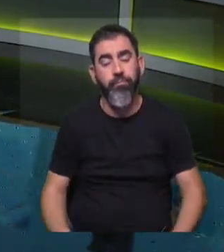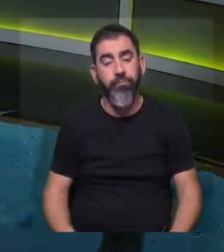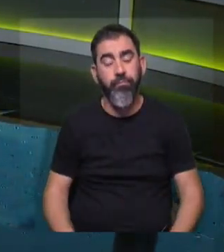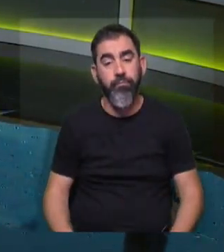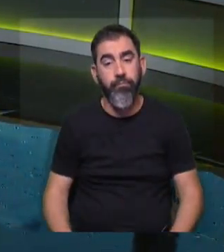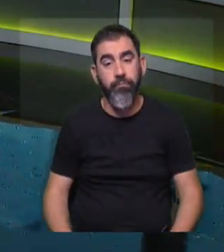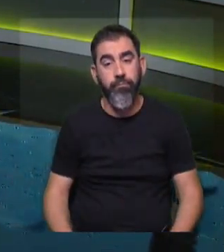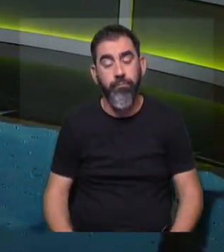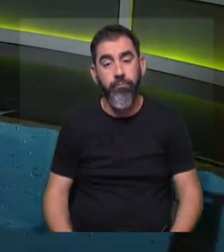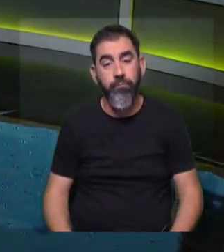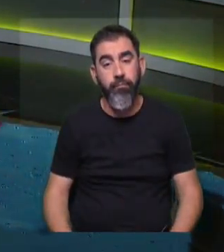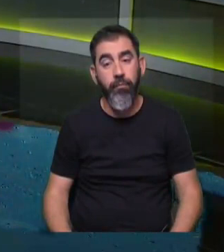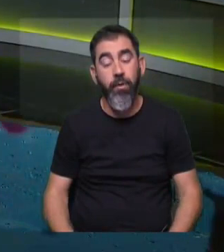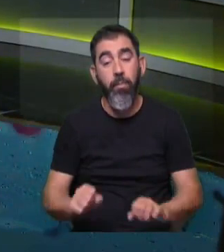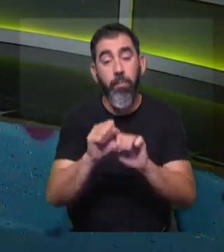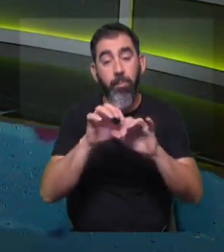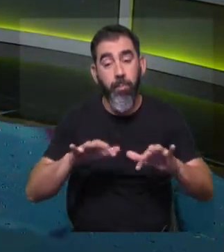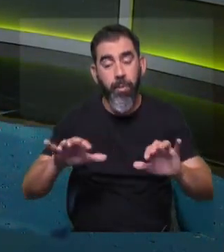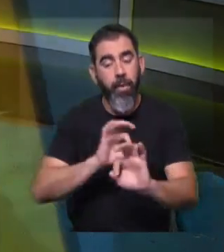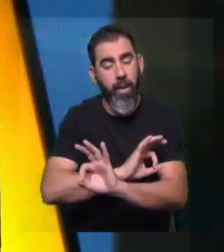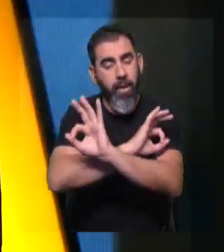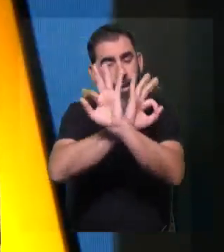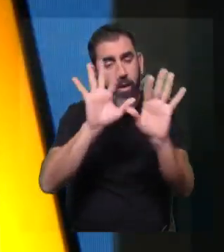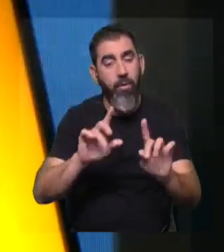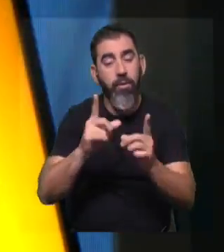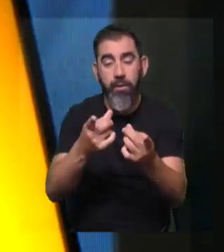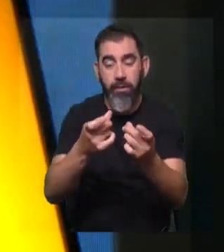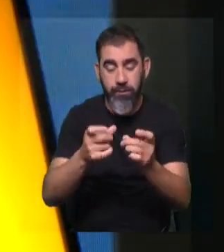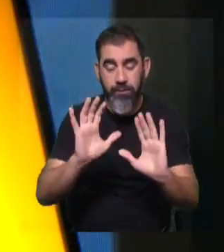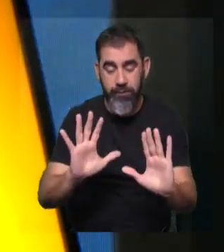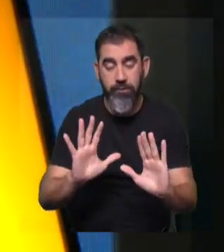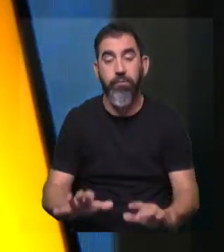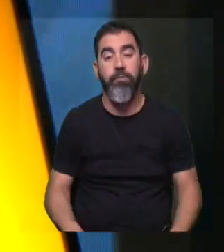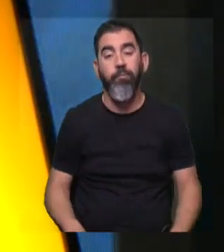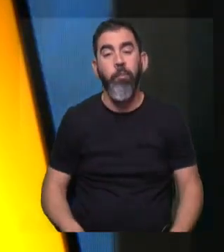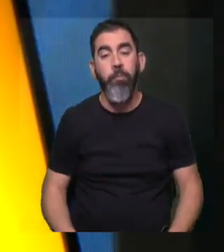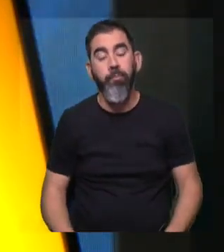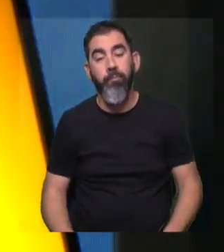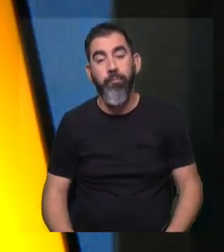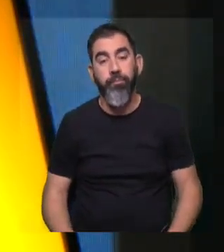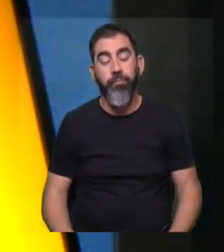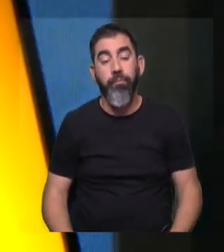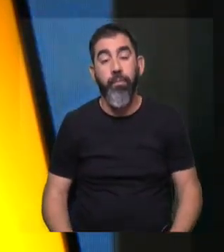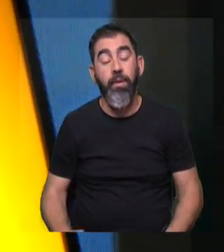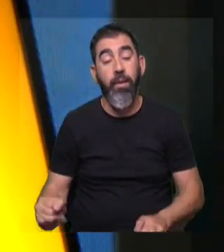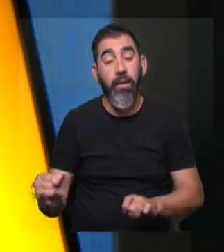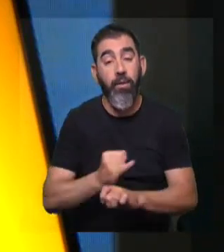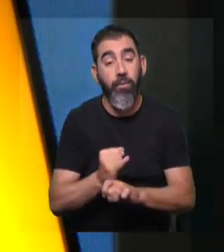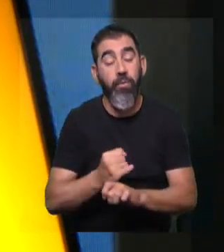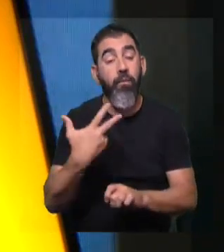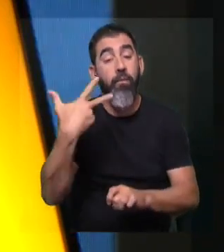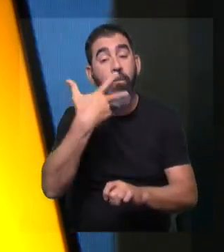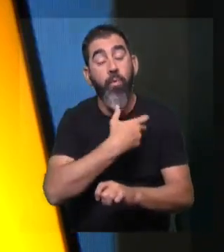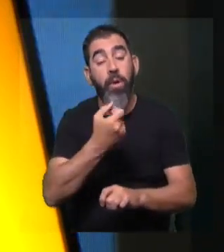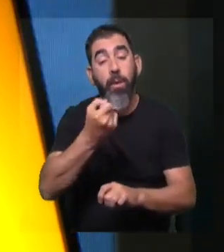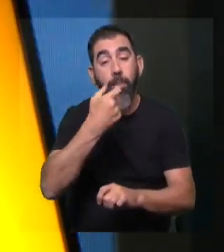son las que te dije porque la pandemia dejó en claro que es necesario poder contar con eso. Pero además, nosotros este instituto lo planteamos como vacunas y